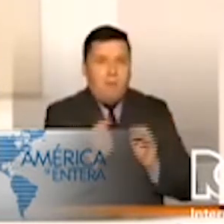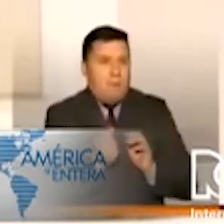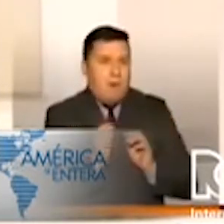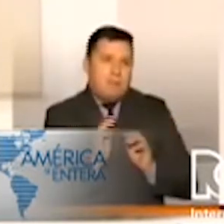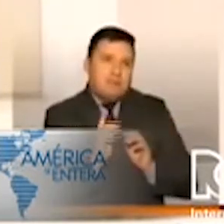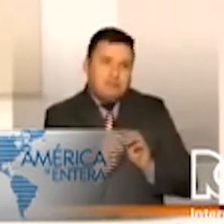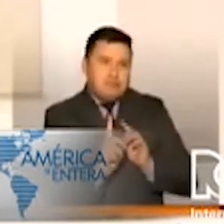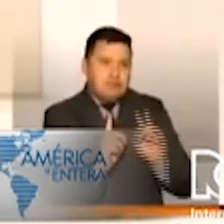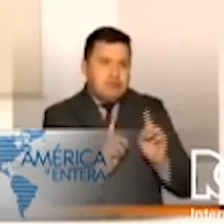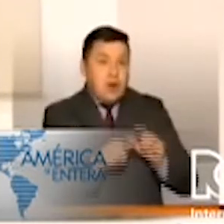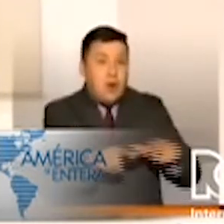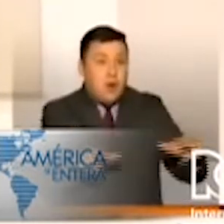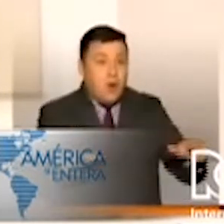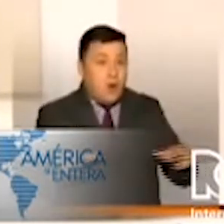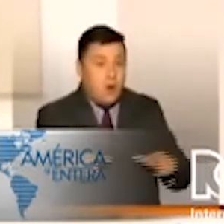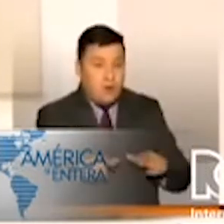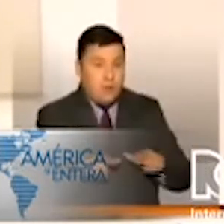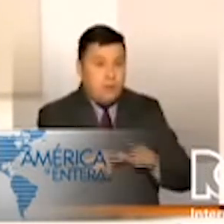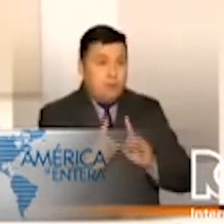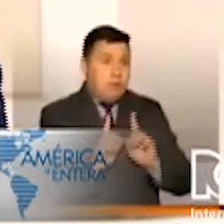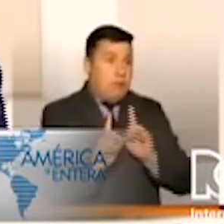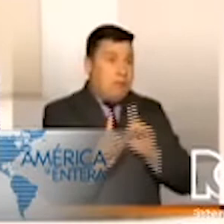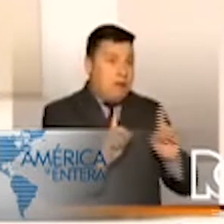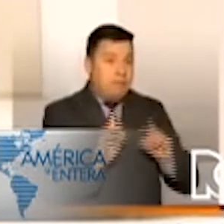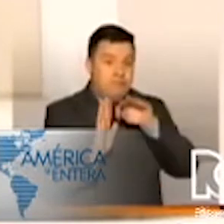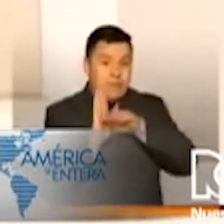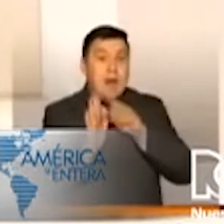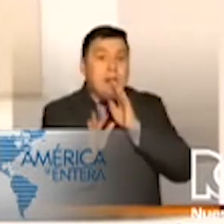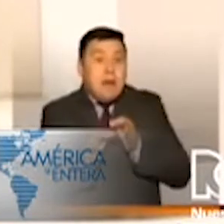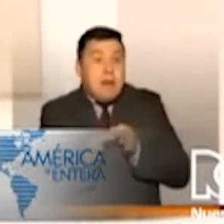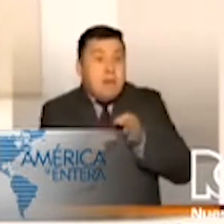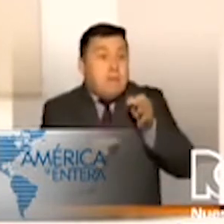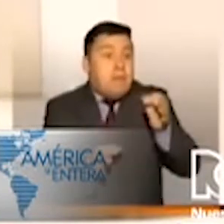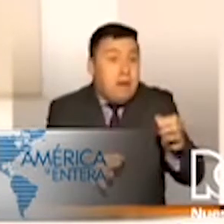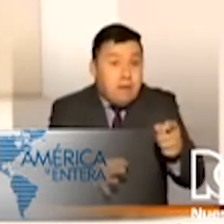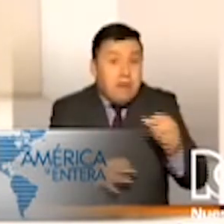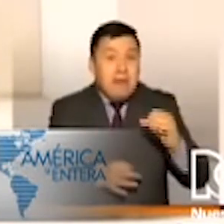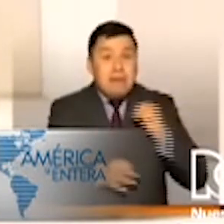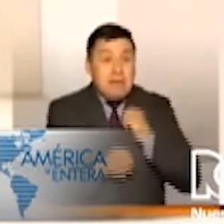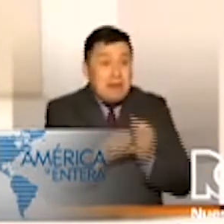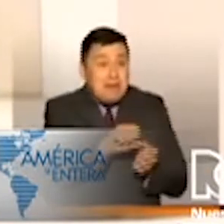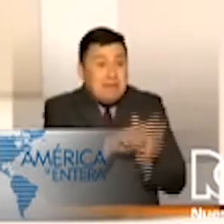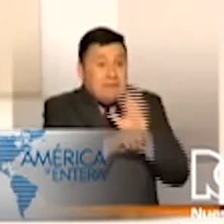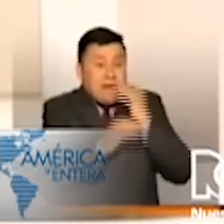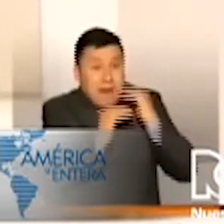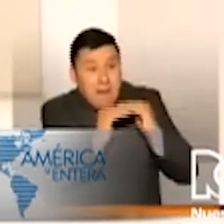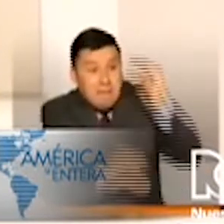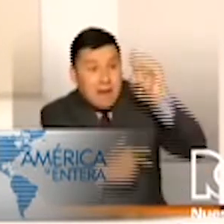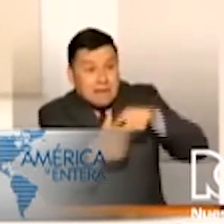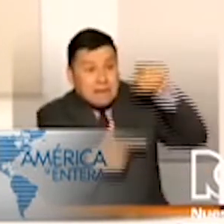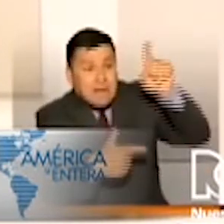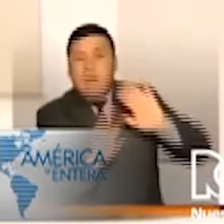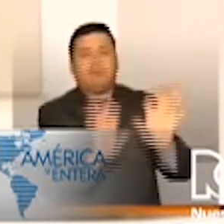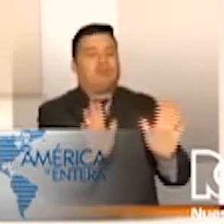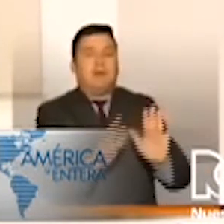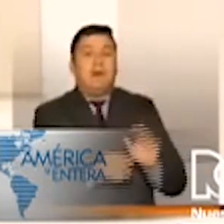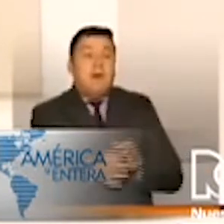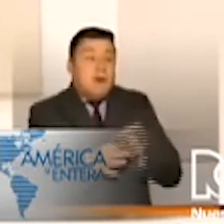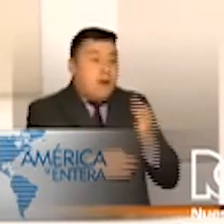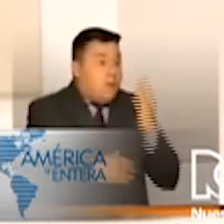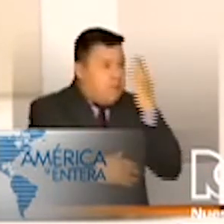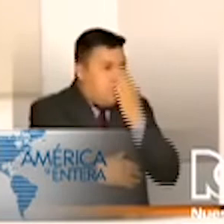de entretenimiento donde no están permitidos en municipios que tienen alta afectación y estarán haciéndose